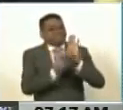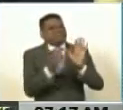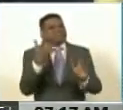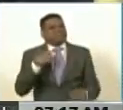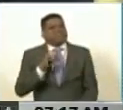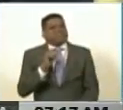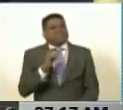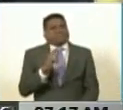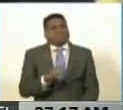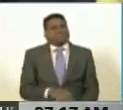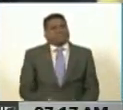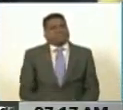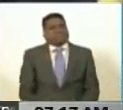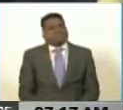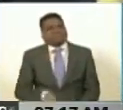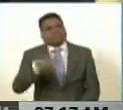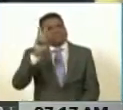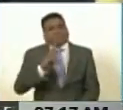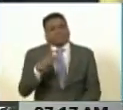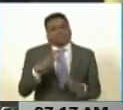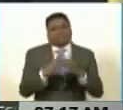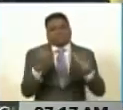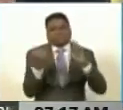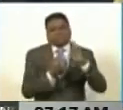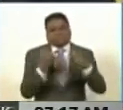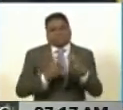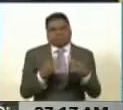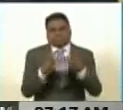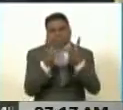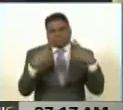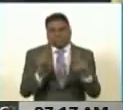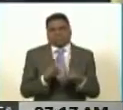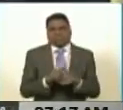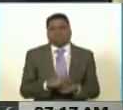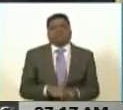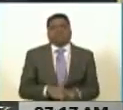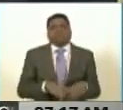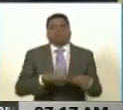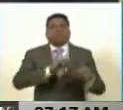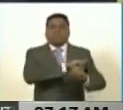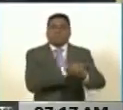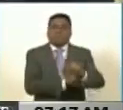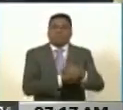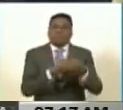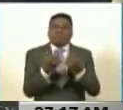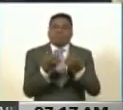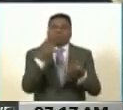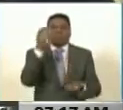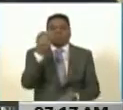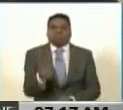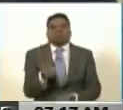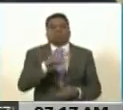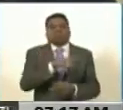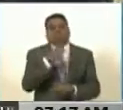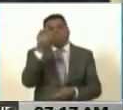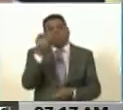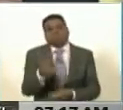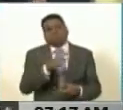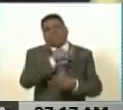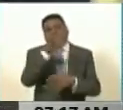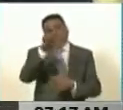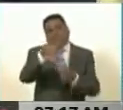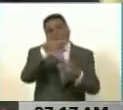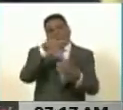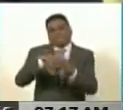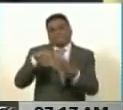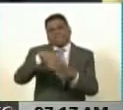Venezuela, la institucionalidad democrática. Está el poder ejecutivo, está el poder legislativo, está el poder judicial, el poder electoral y el